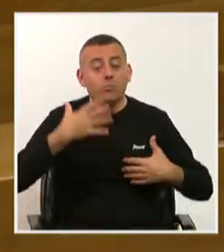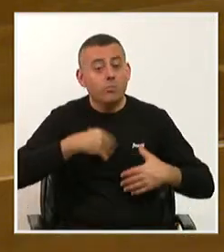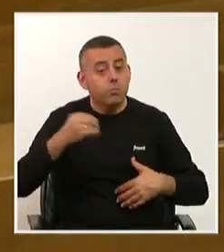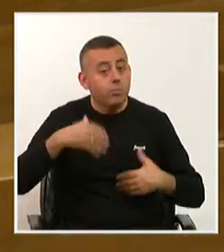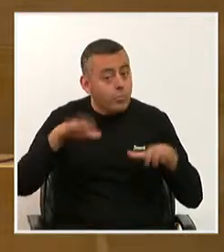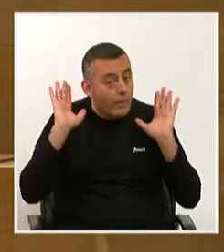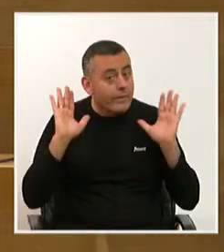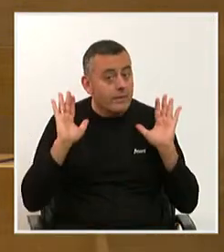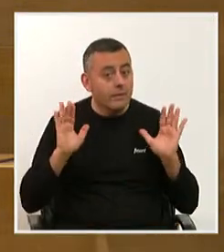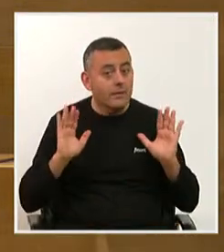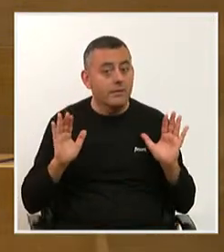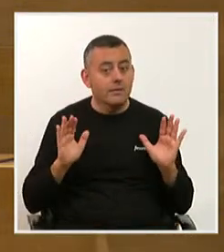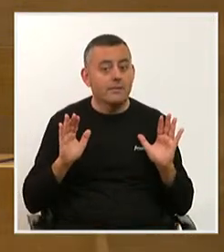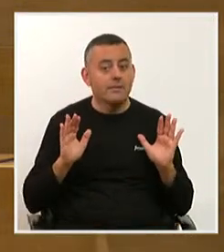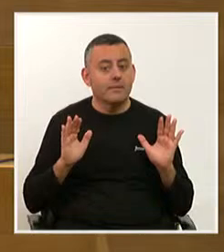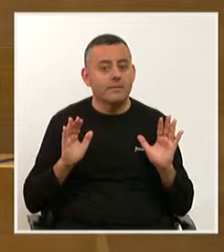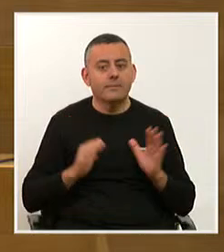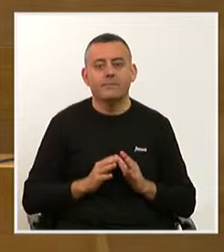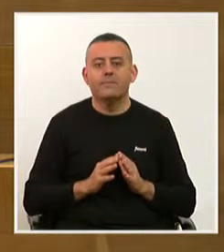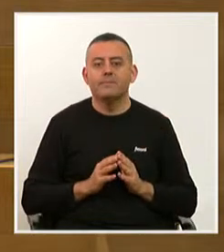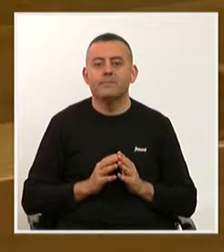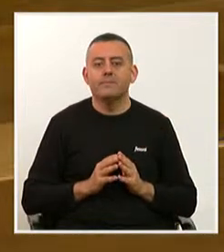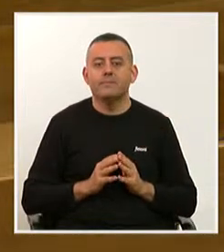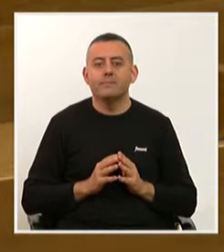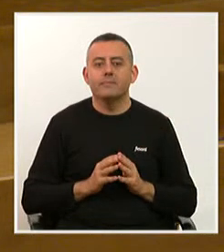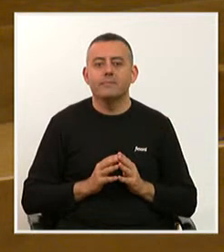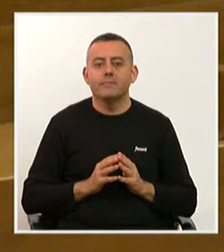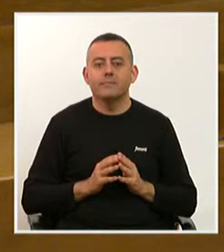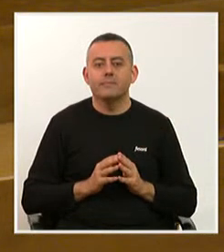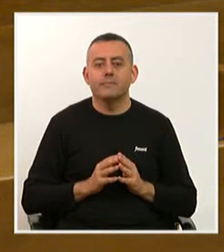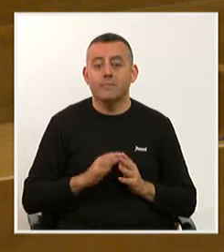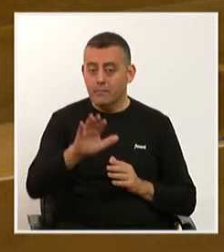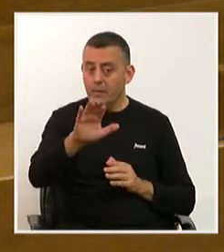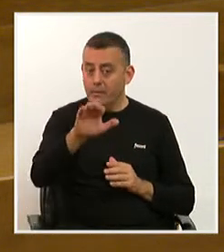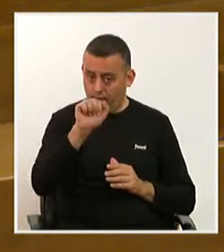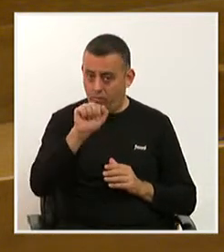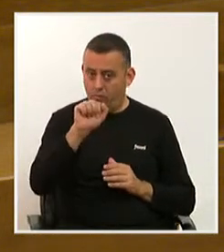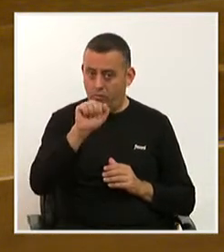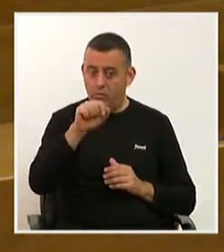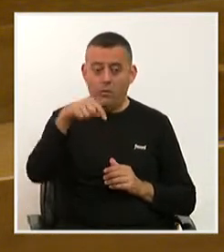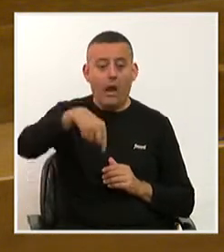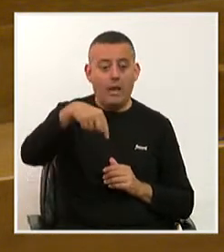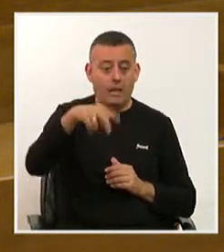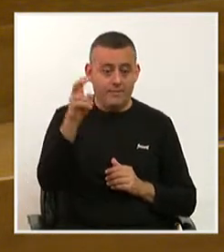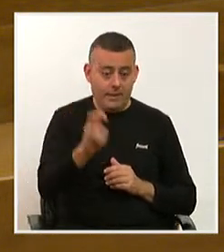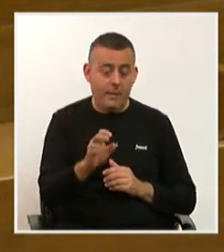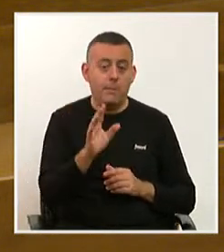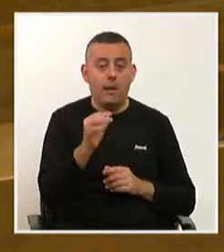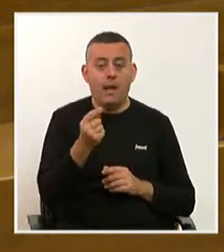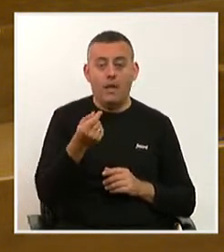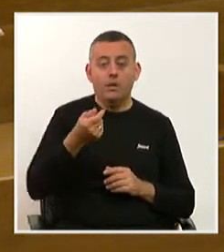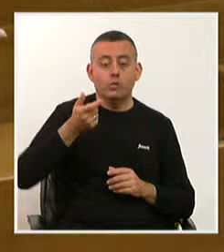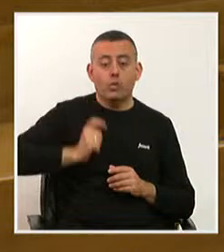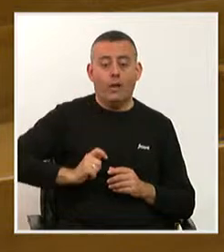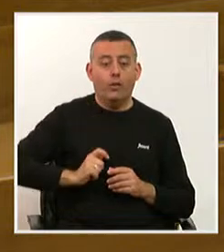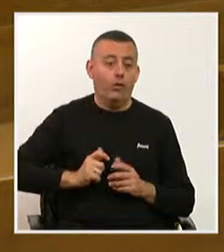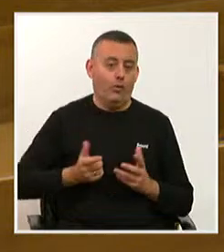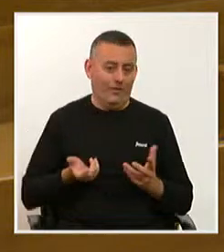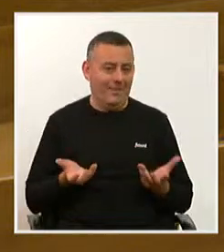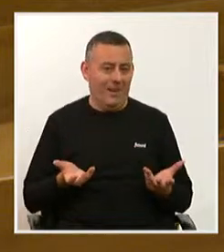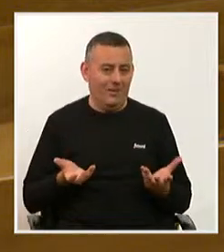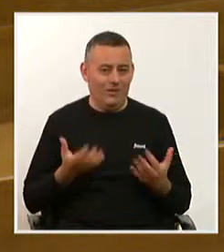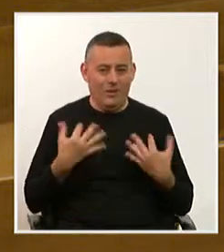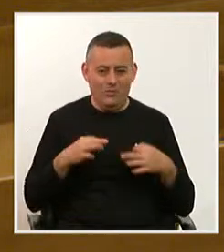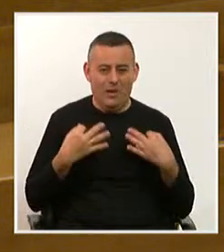por favor Yo entiendo que para ganarse el sueldo pues hay que venir a contar alguna película porque si no uno no se lo tiene que gastar Y